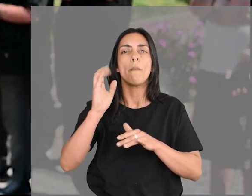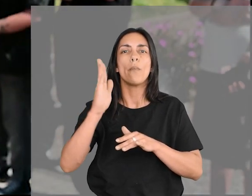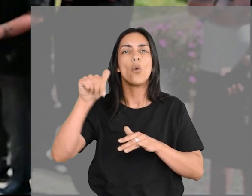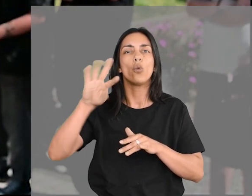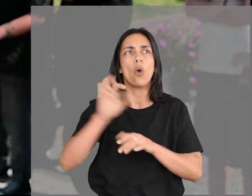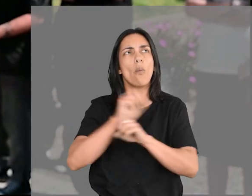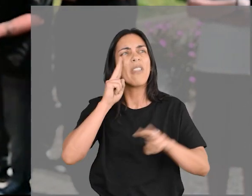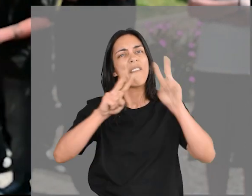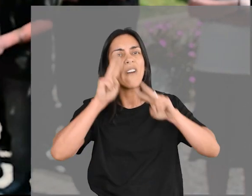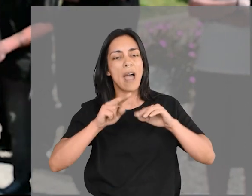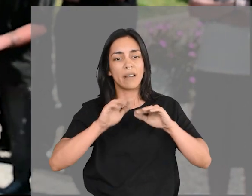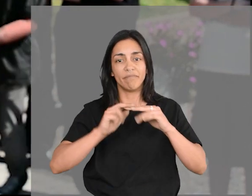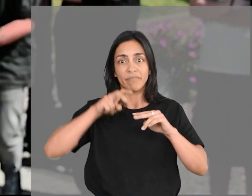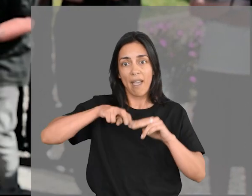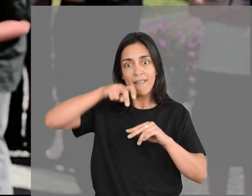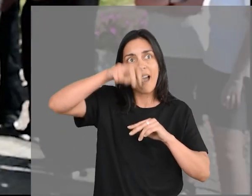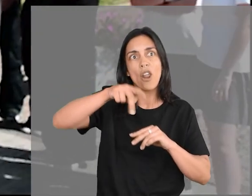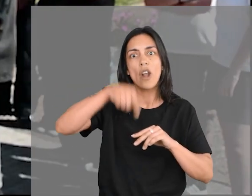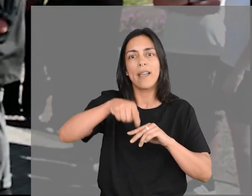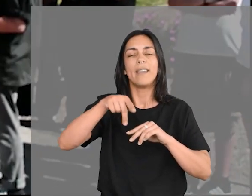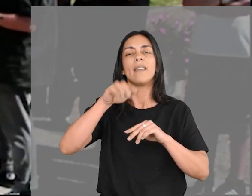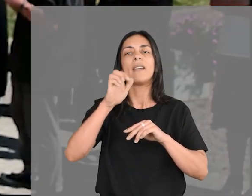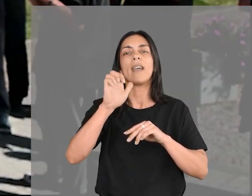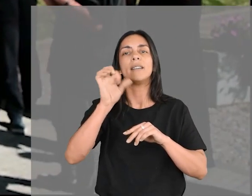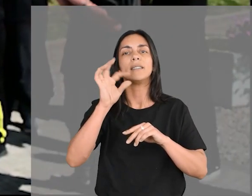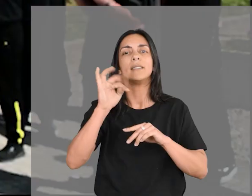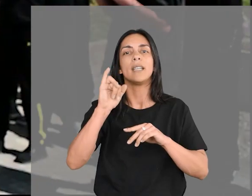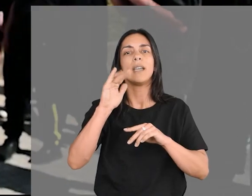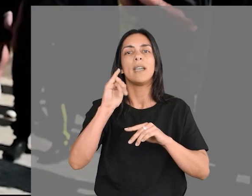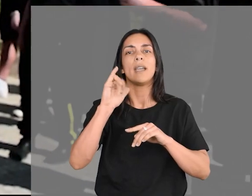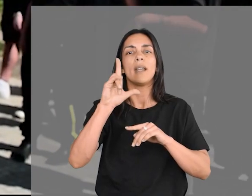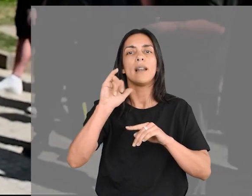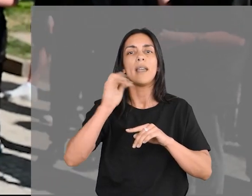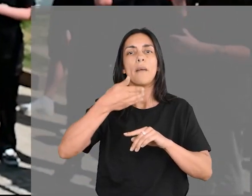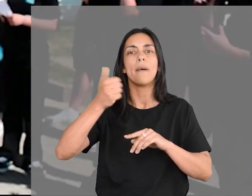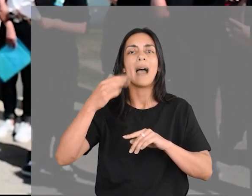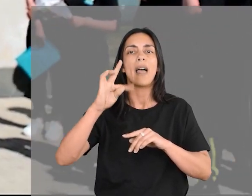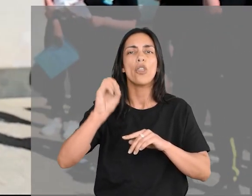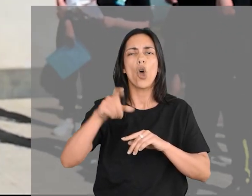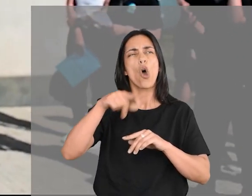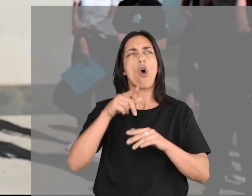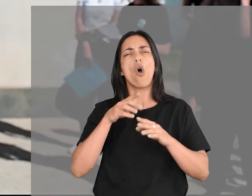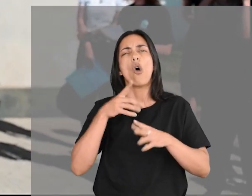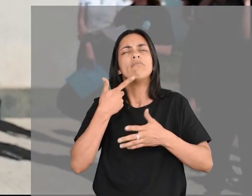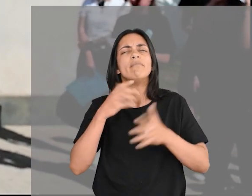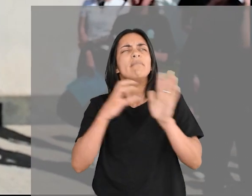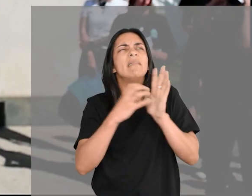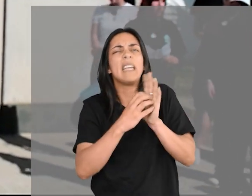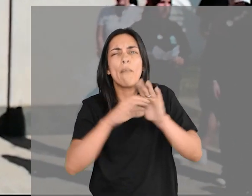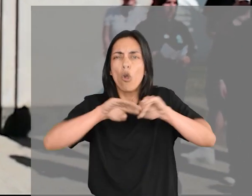podemos visualizar un escalón en la entrada que se llama estilibato, y bueno, su función, el simbolismo que tiene es